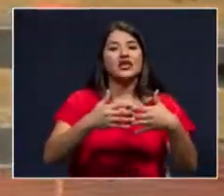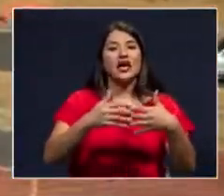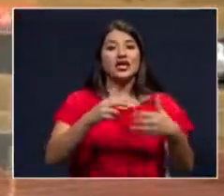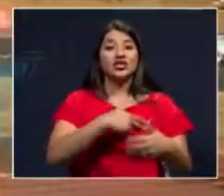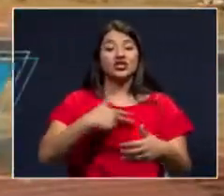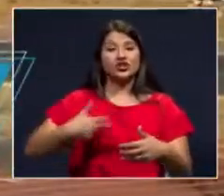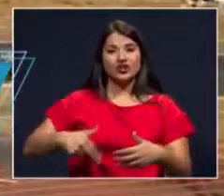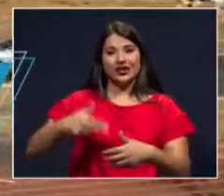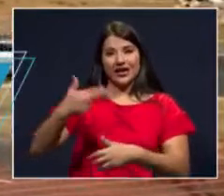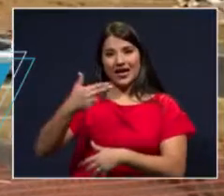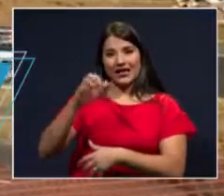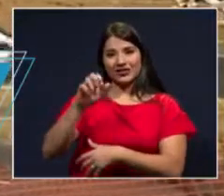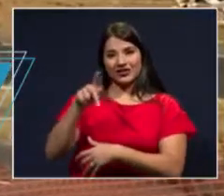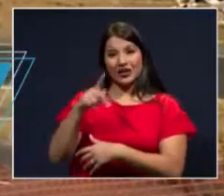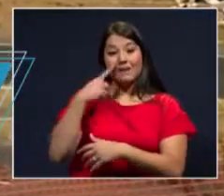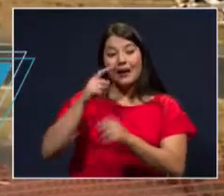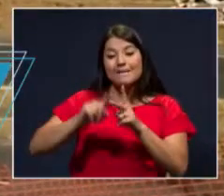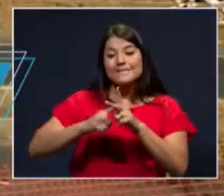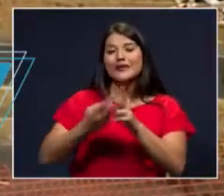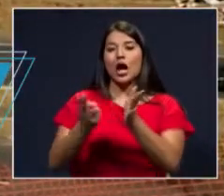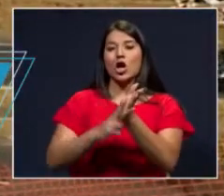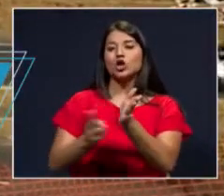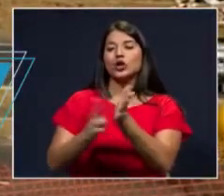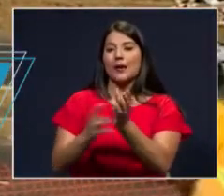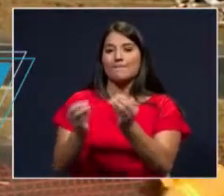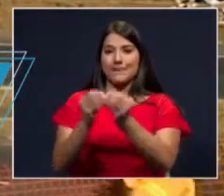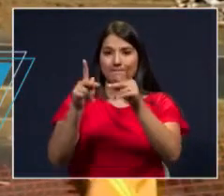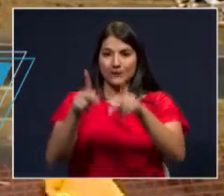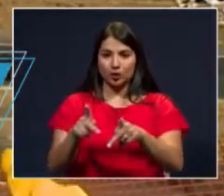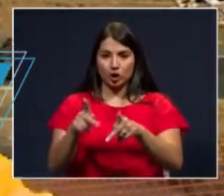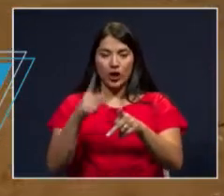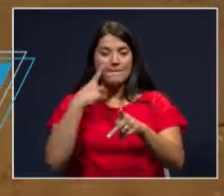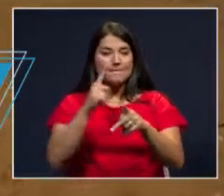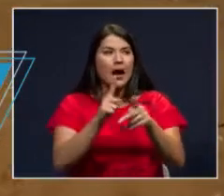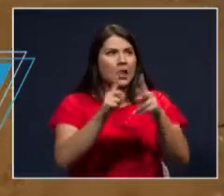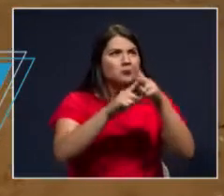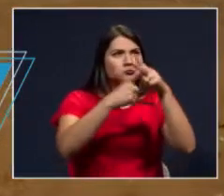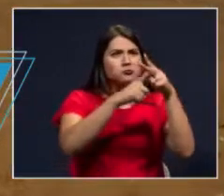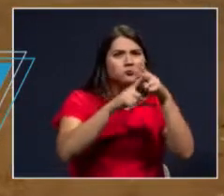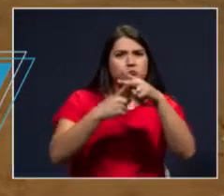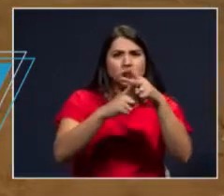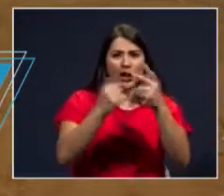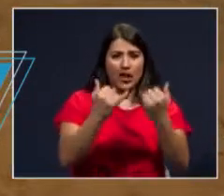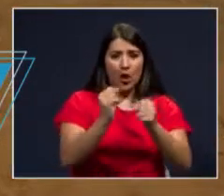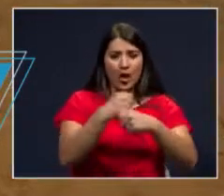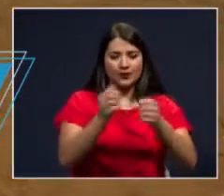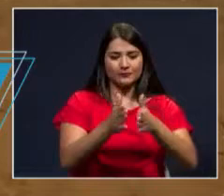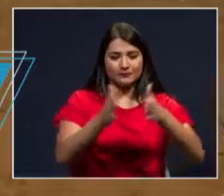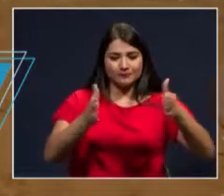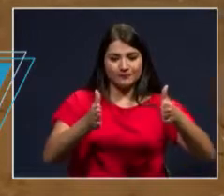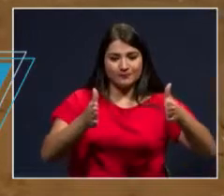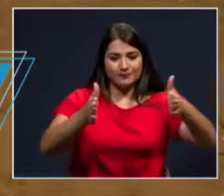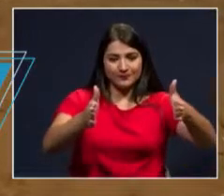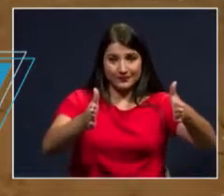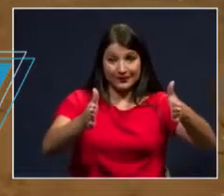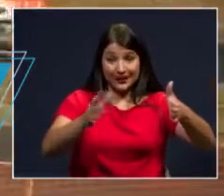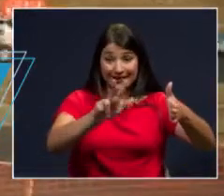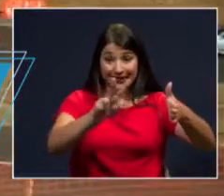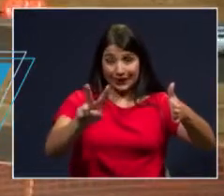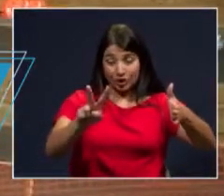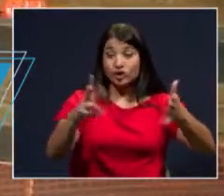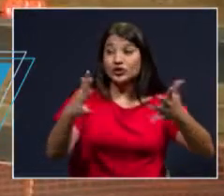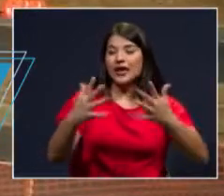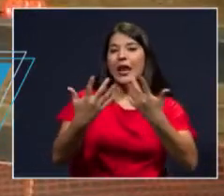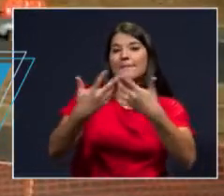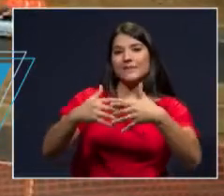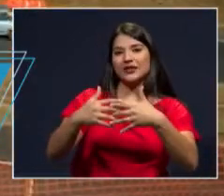la contratación de mano de obra local que trabaja en la ampliación y rehabilitación de la Ruta 32. La empresa Check confirmó al gobierno